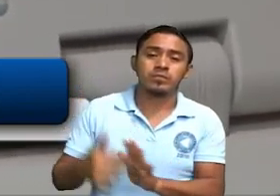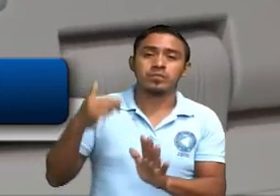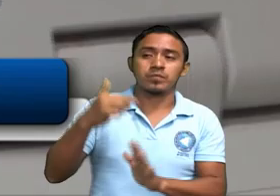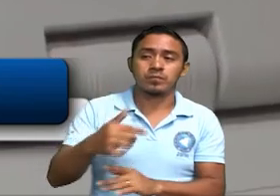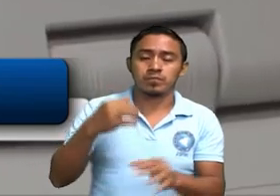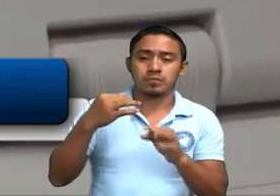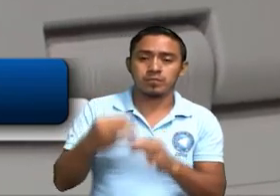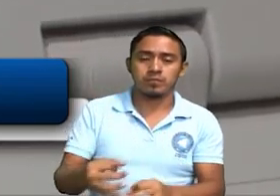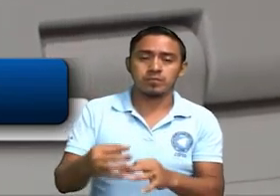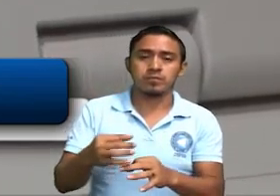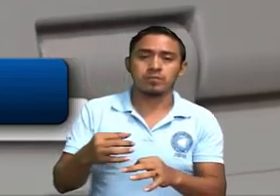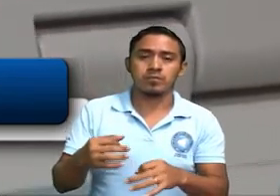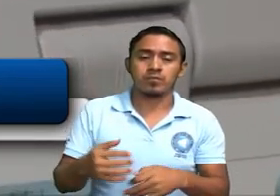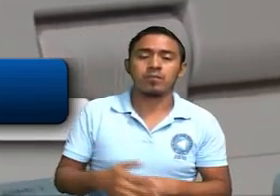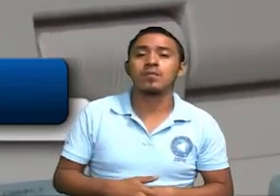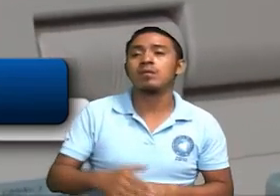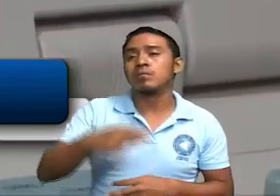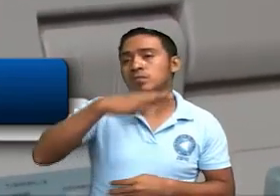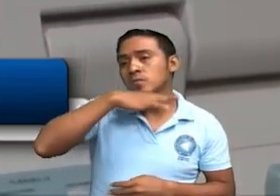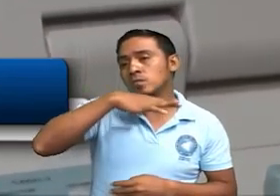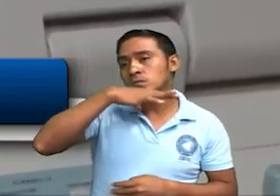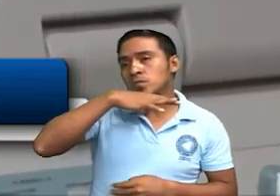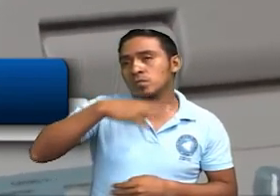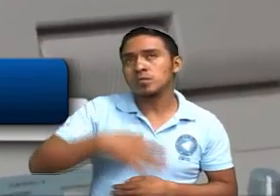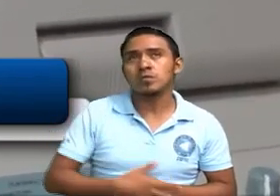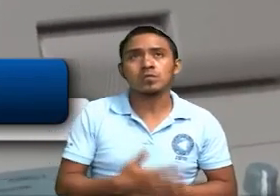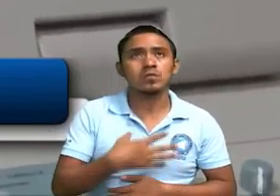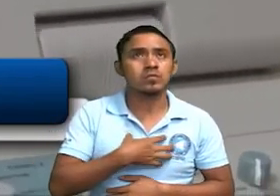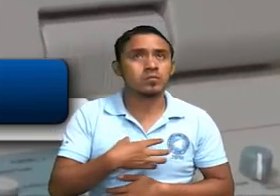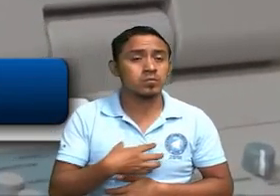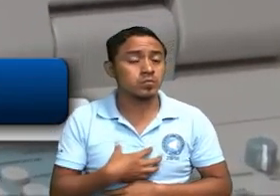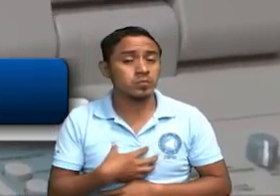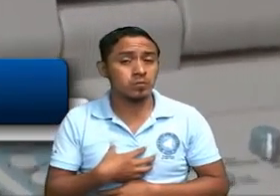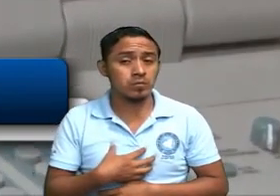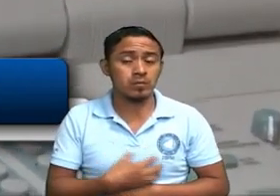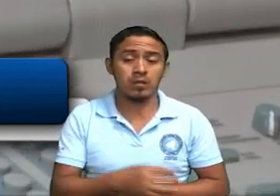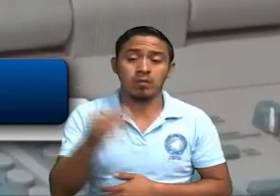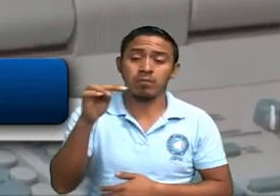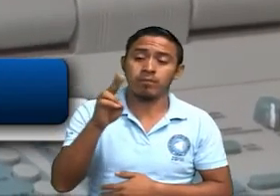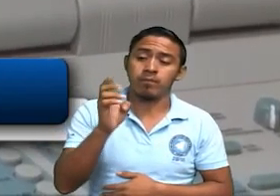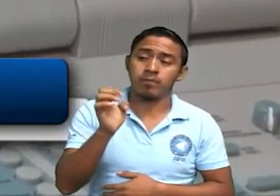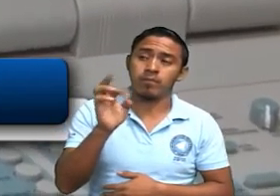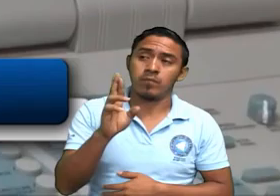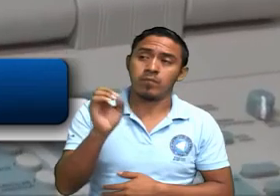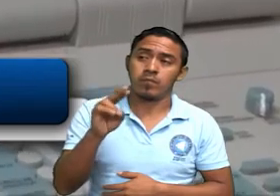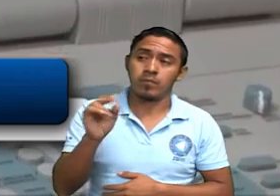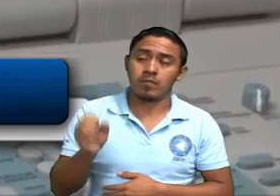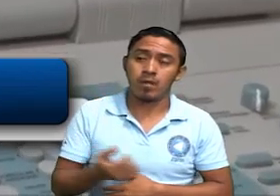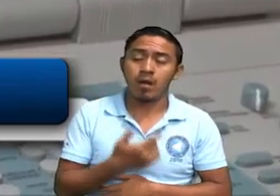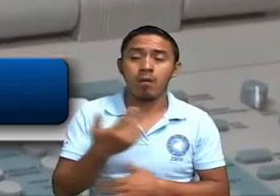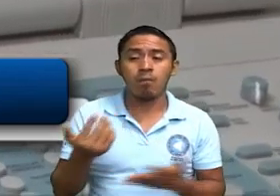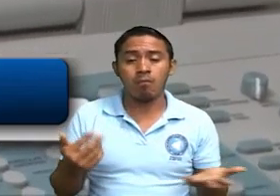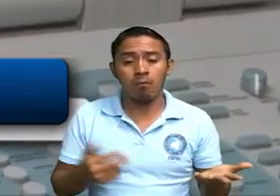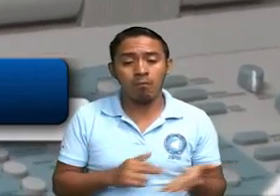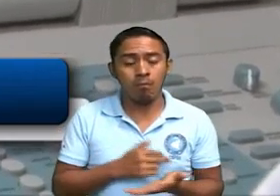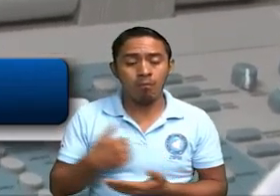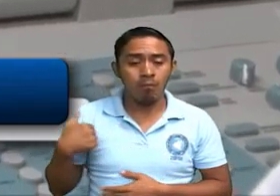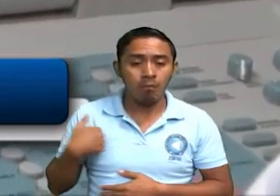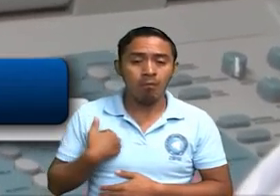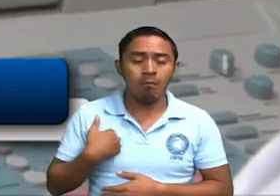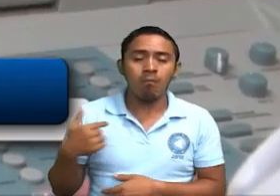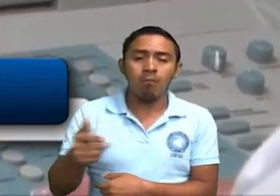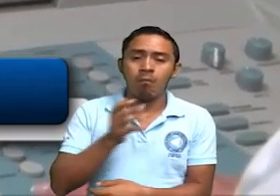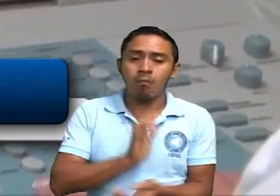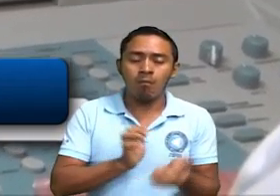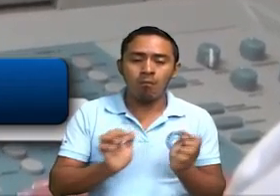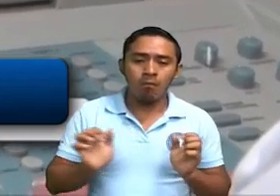una fatiga de estas neuronas. Y entonces lo que va a ocasionar en el